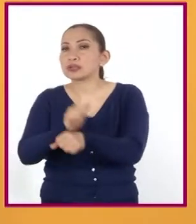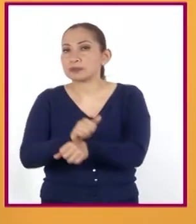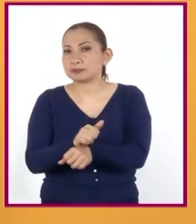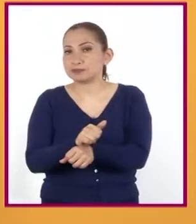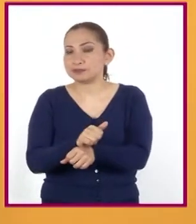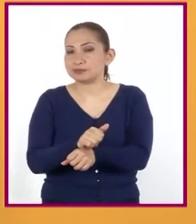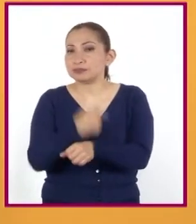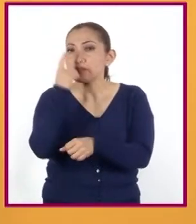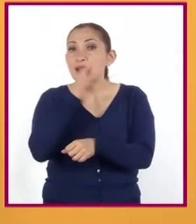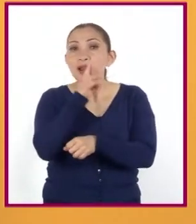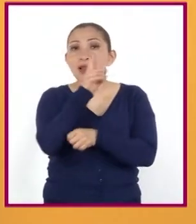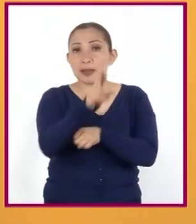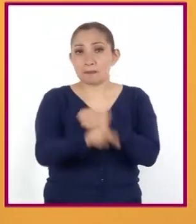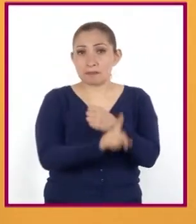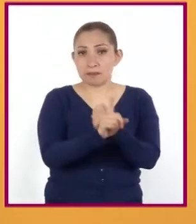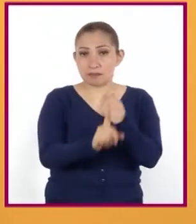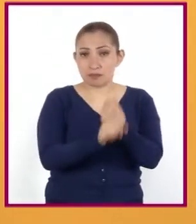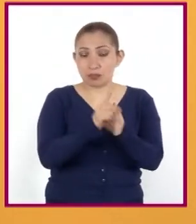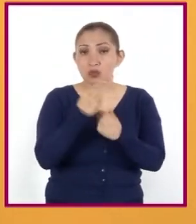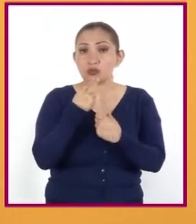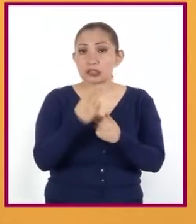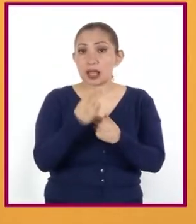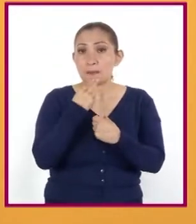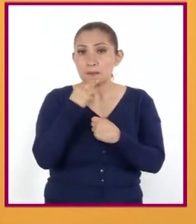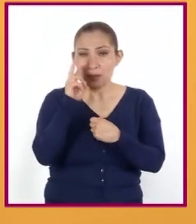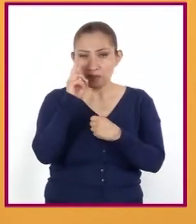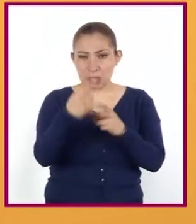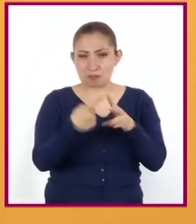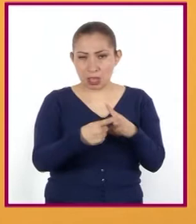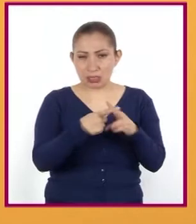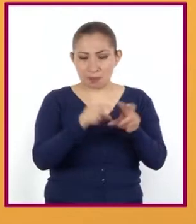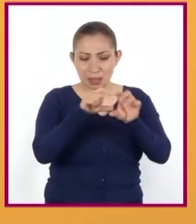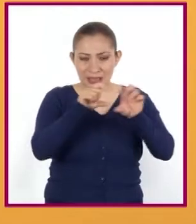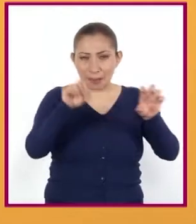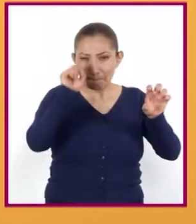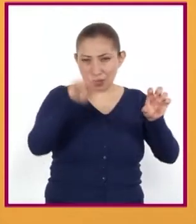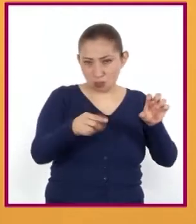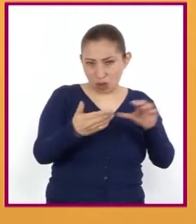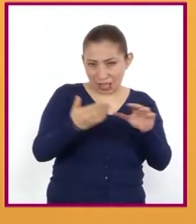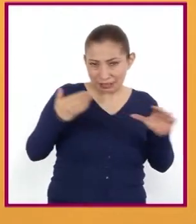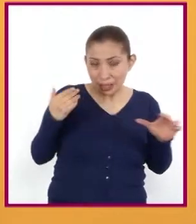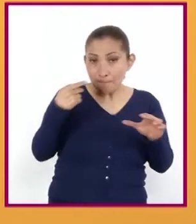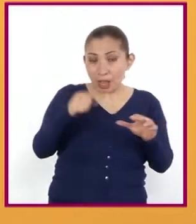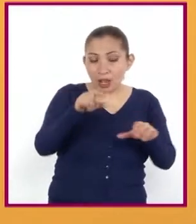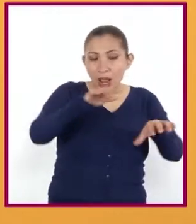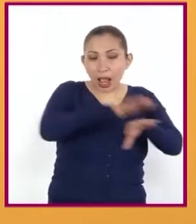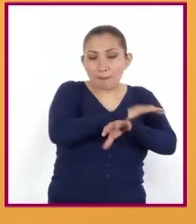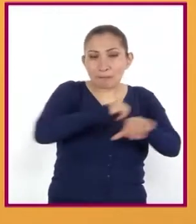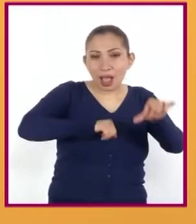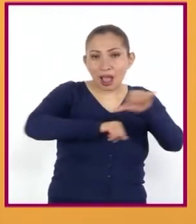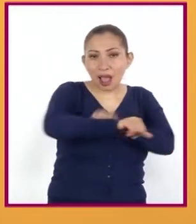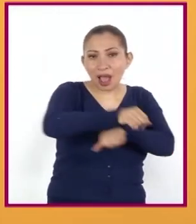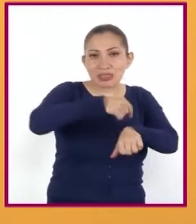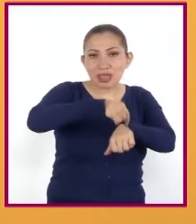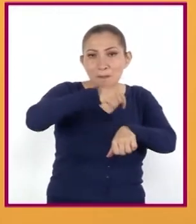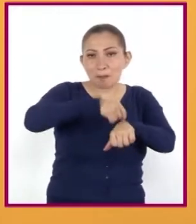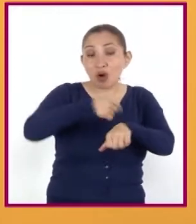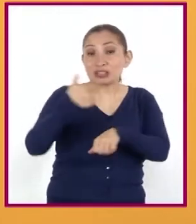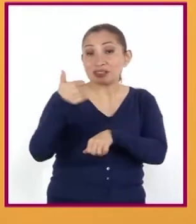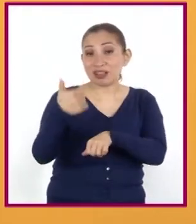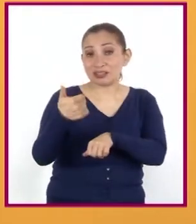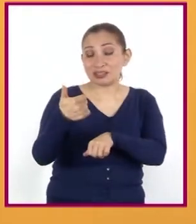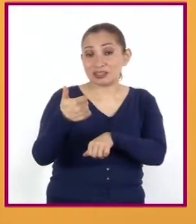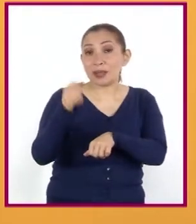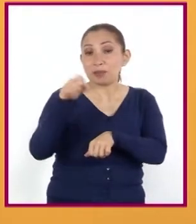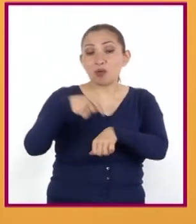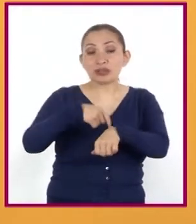Para responder esta pregunta, utilicemos la expresión anterior y en ella sustituyamos el valor del tiempo por 6,